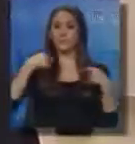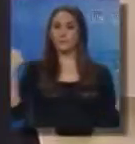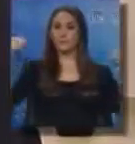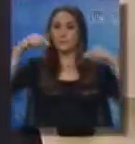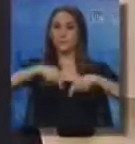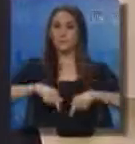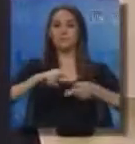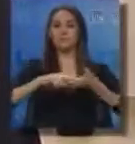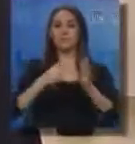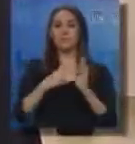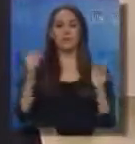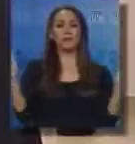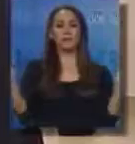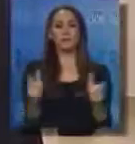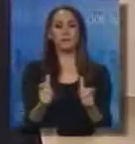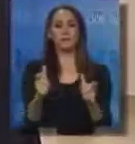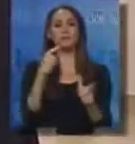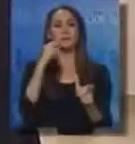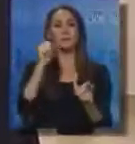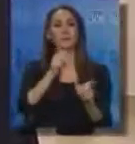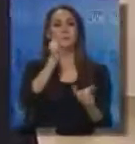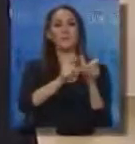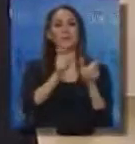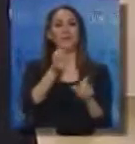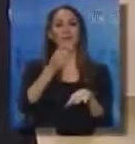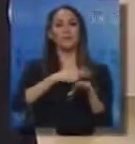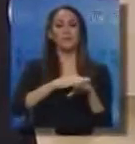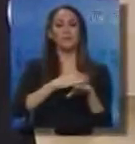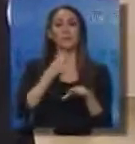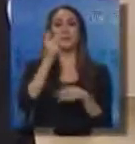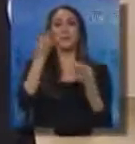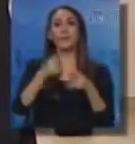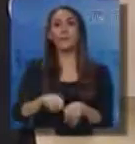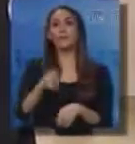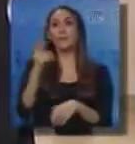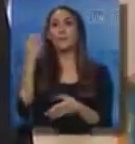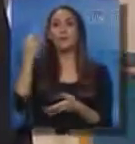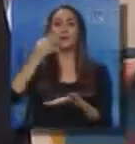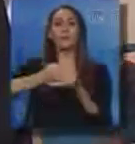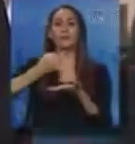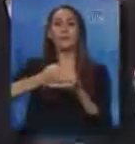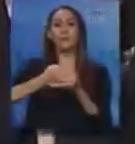como por ejemplo la gente que ya se está desplazando por el tema volcán Cotopaxi a vivir acá en Quito.